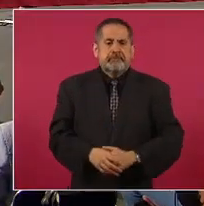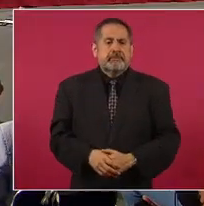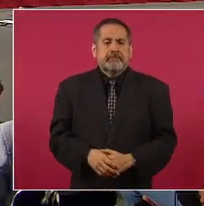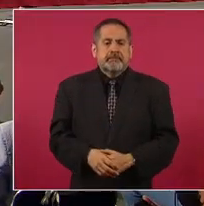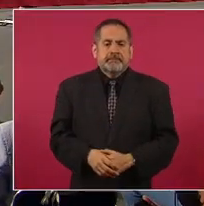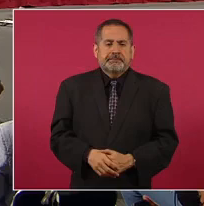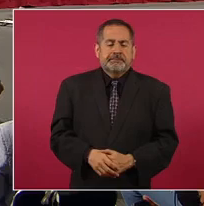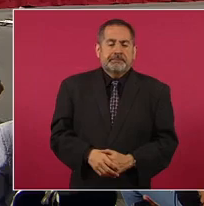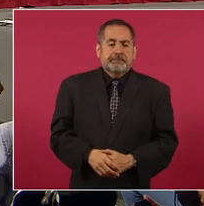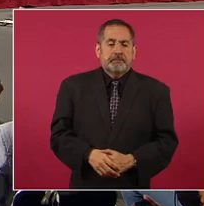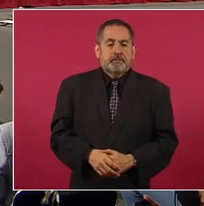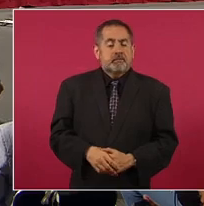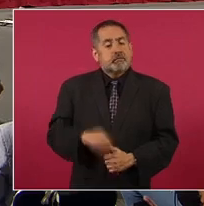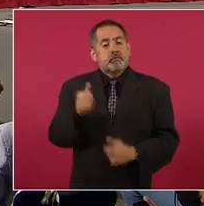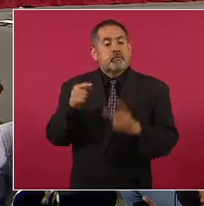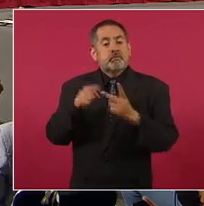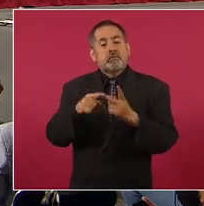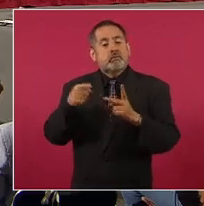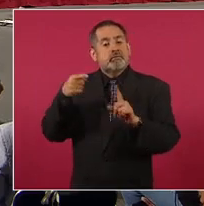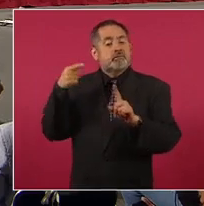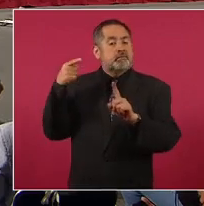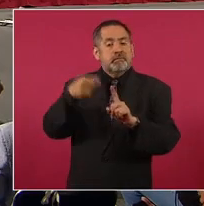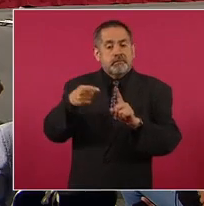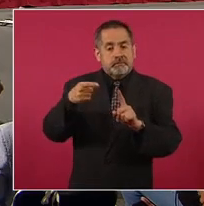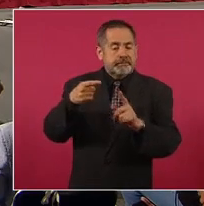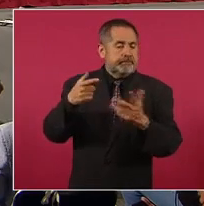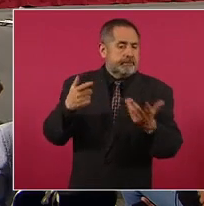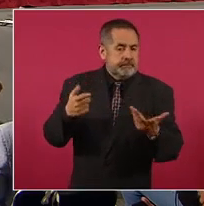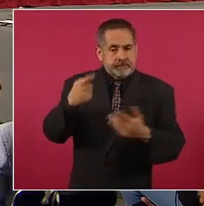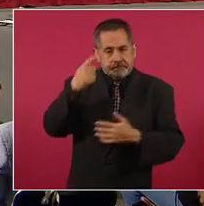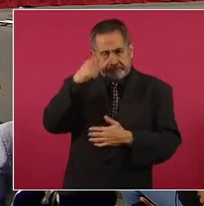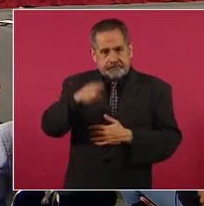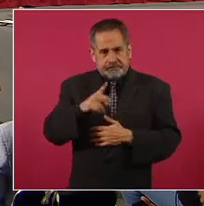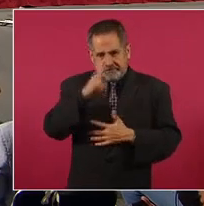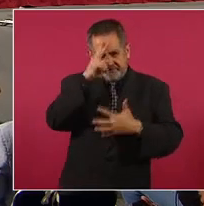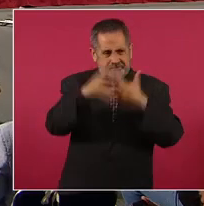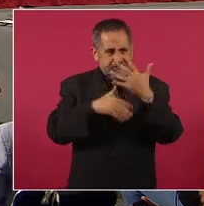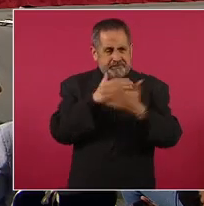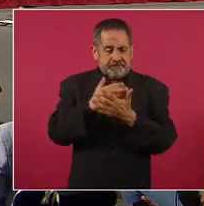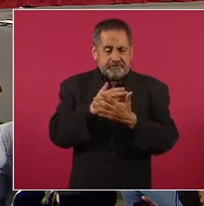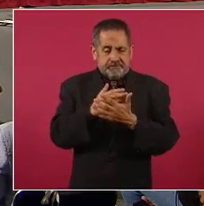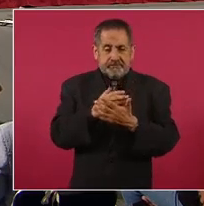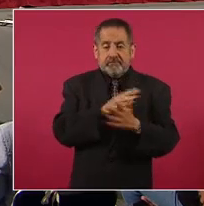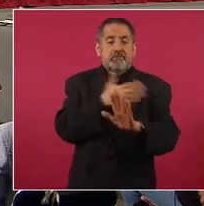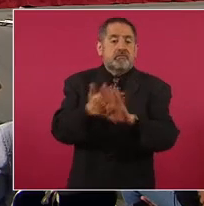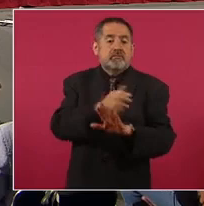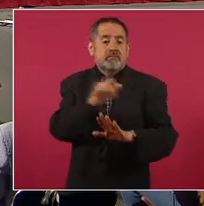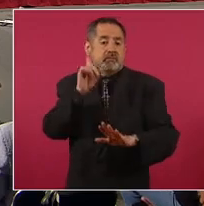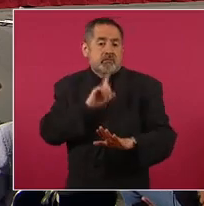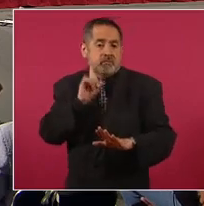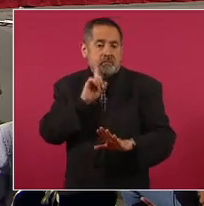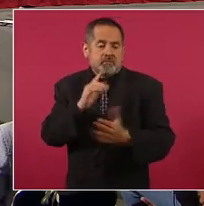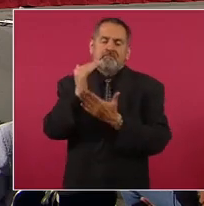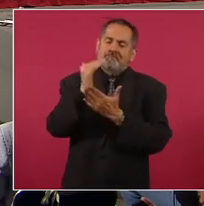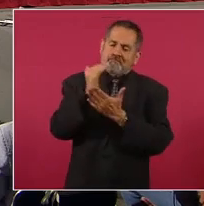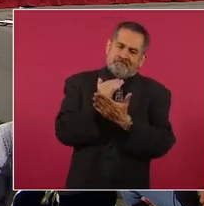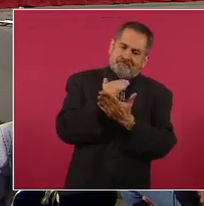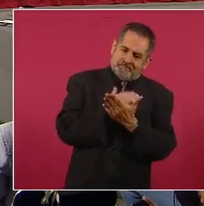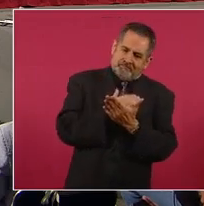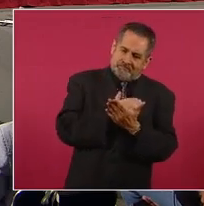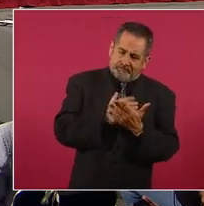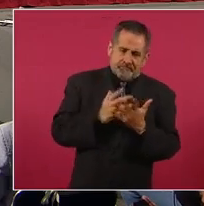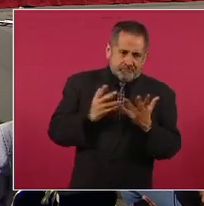Un tema central es el relativo a la prevención y erradicación de la violencia contra las mujeres. Se han venido fortaleciendo